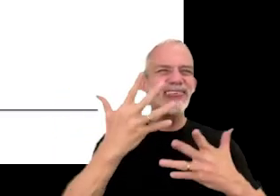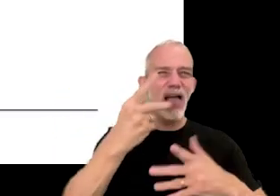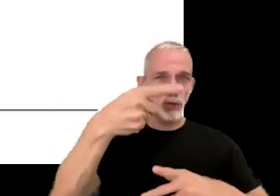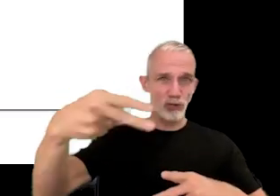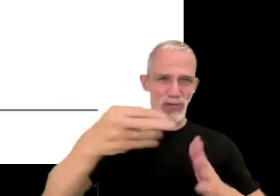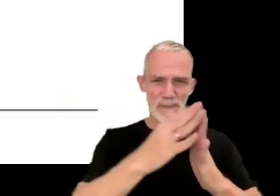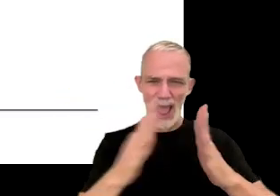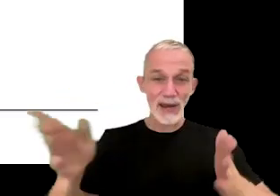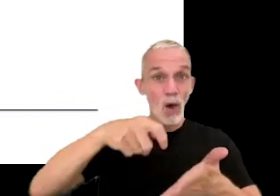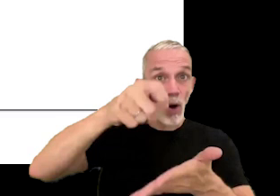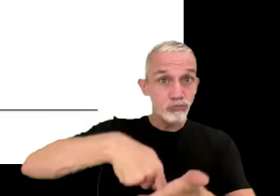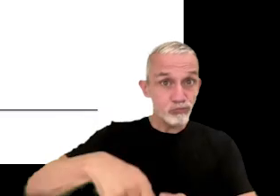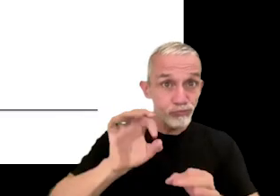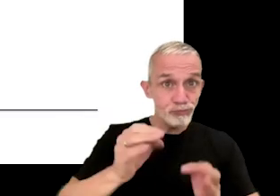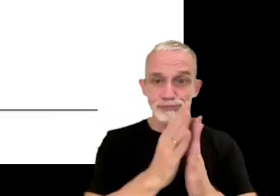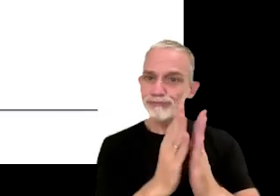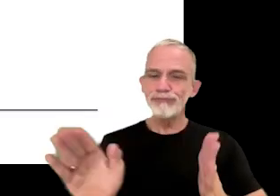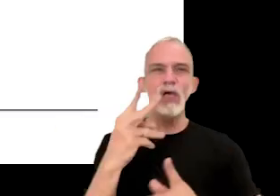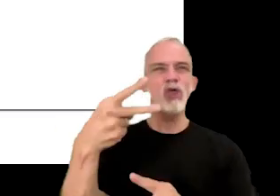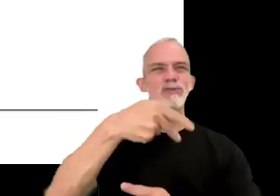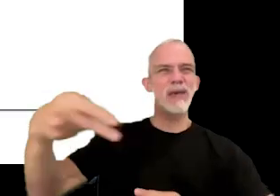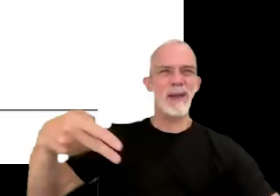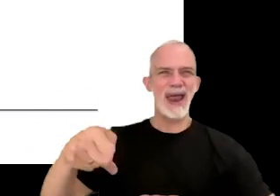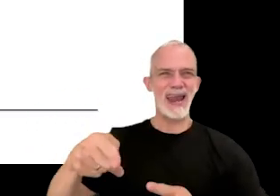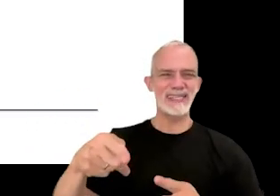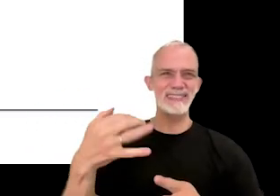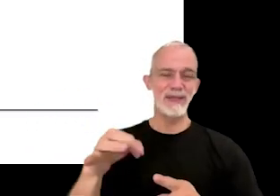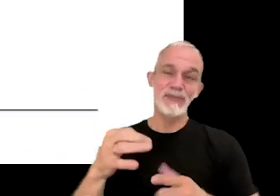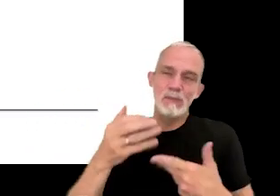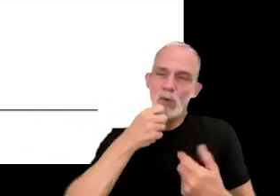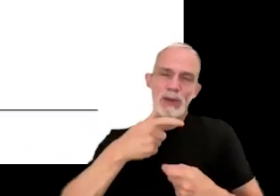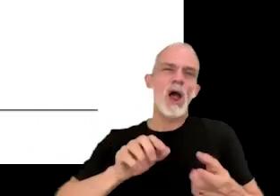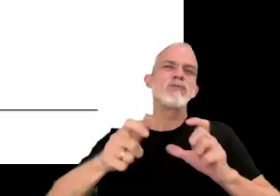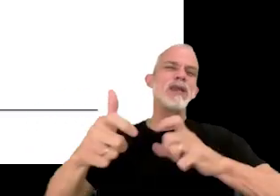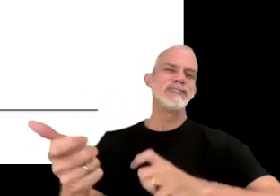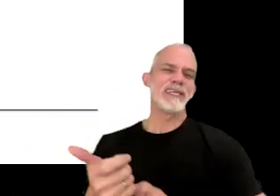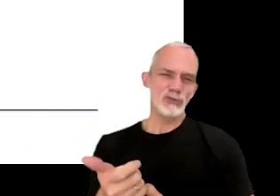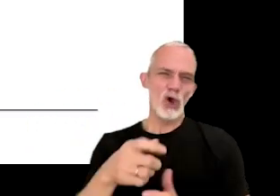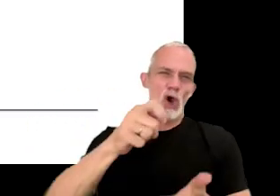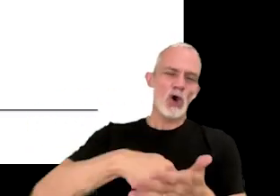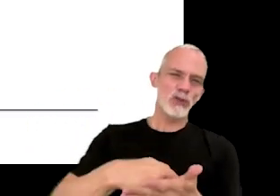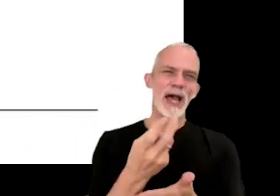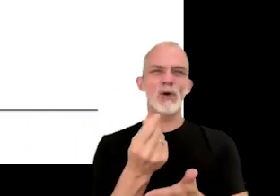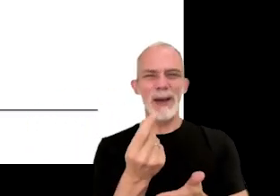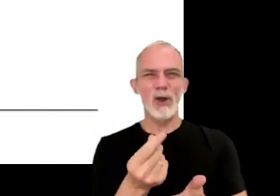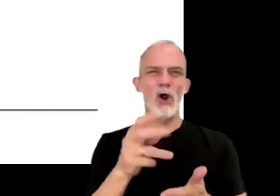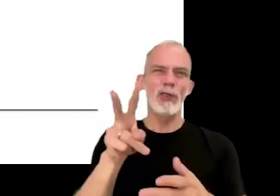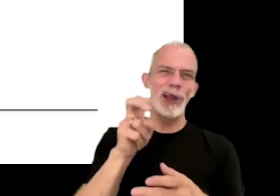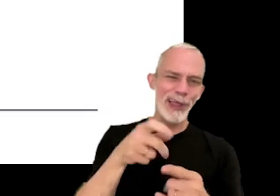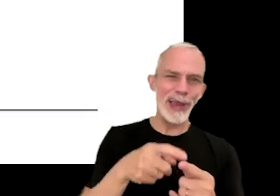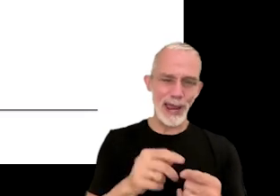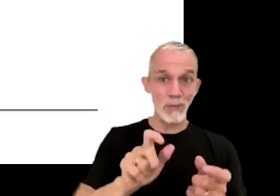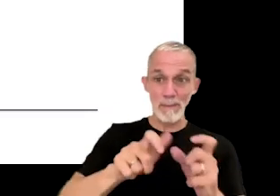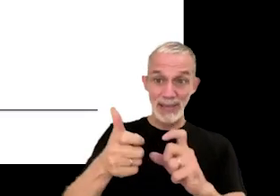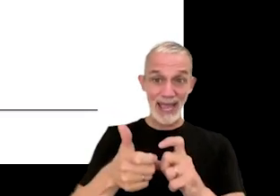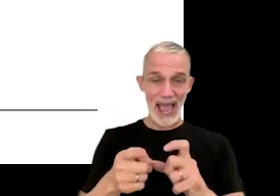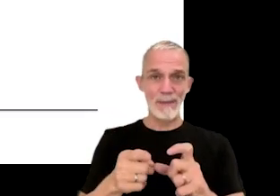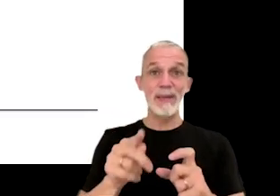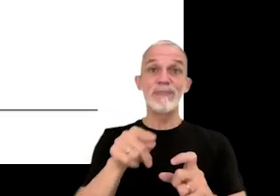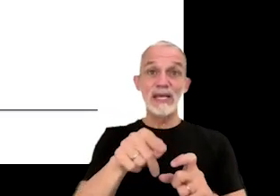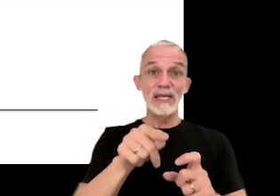posteriores a la producción, como puede ser una actualización del valor locativo. Si la operación